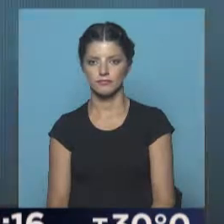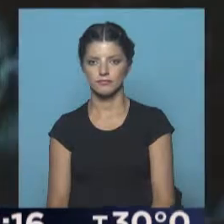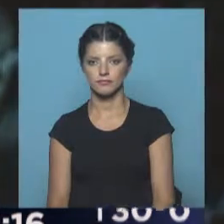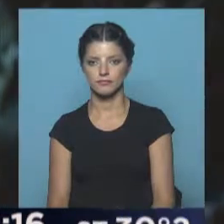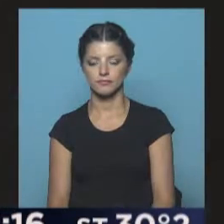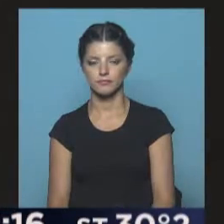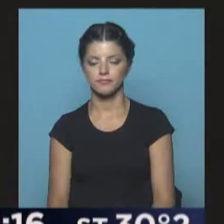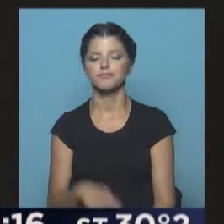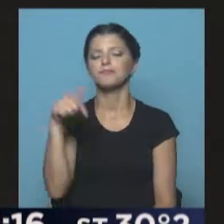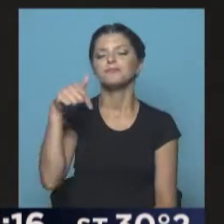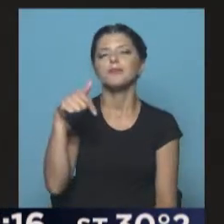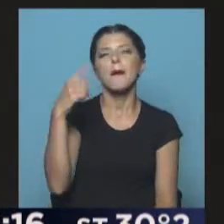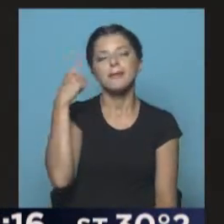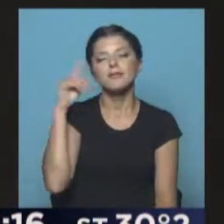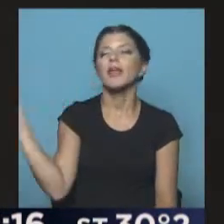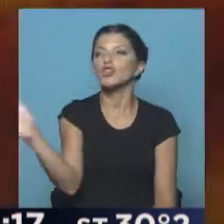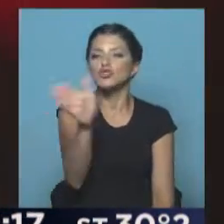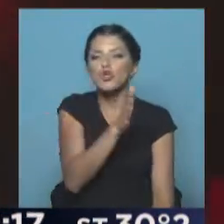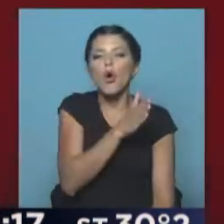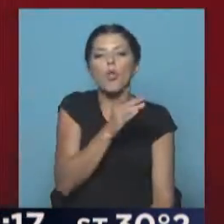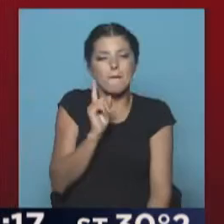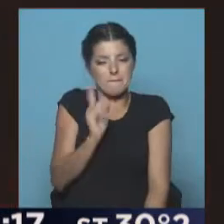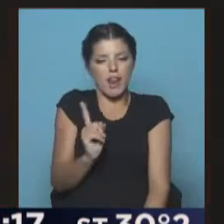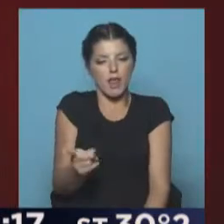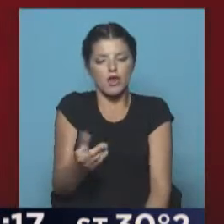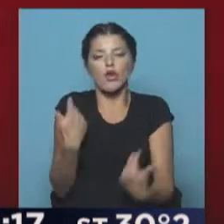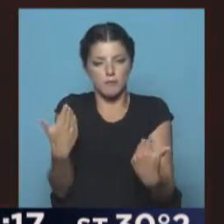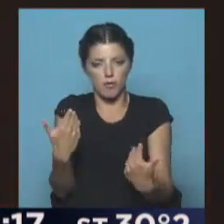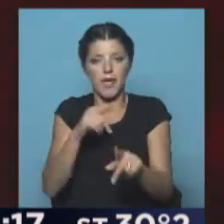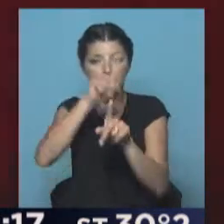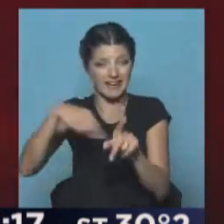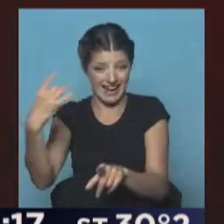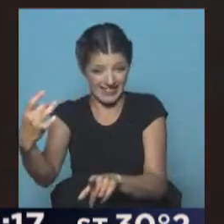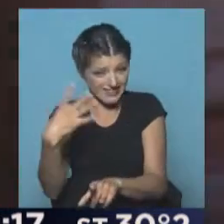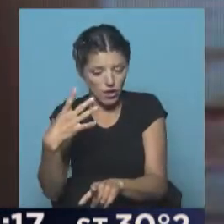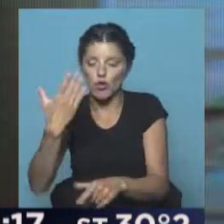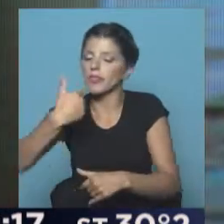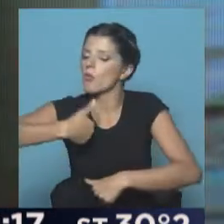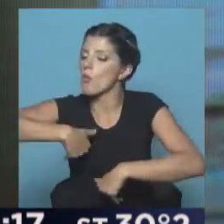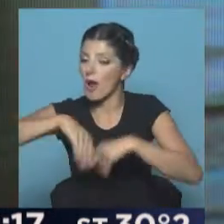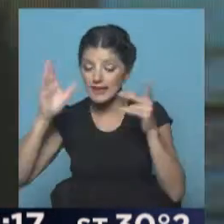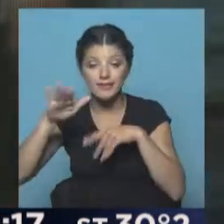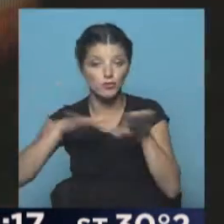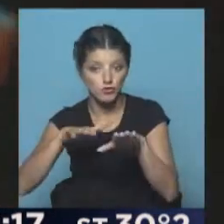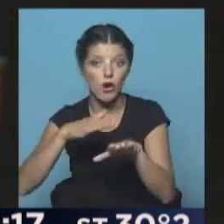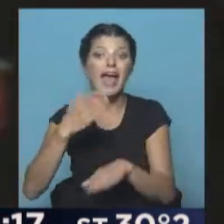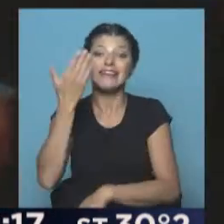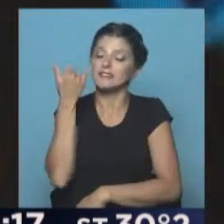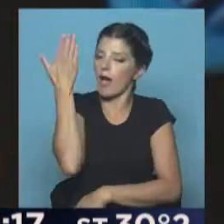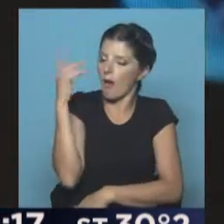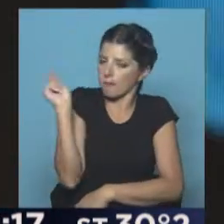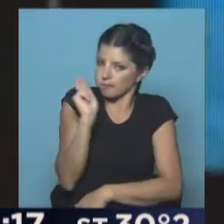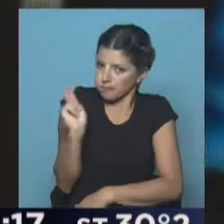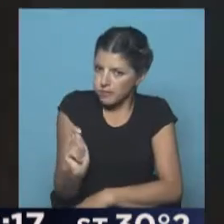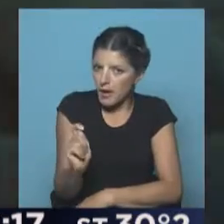Esta idea de que estábamos todos en peligro y que en cualquier momento podíamos sufrir un atentado de cualquier lado nos acompañó durante varios meses. Yo diría